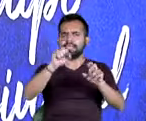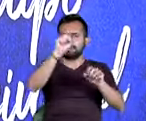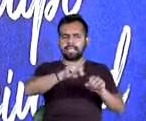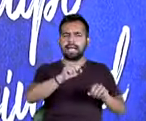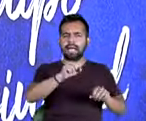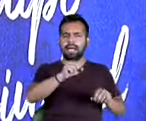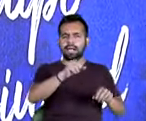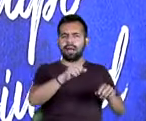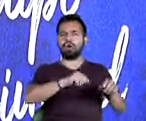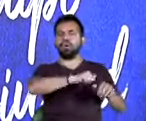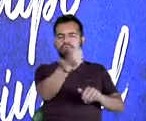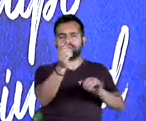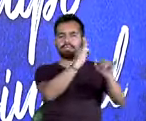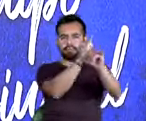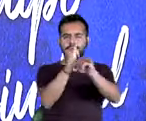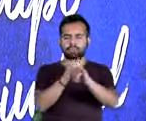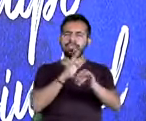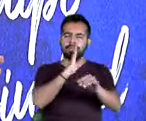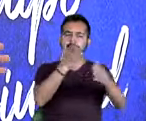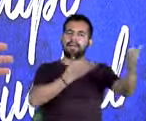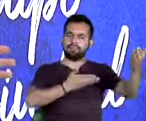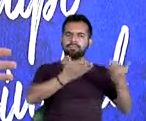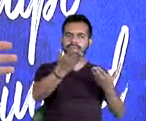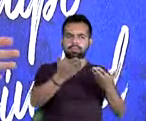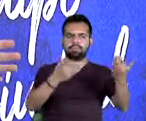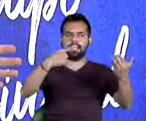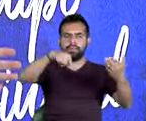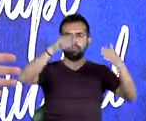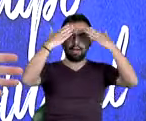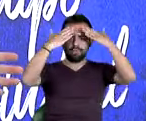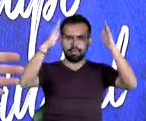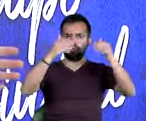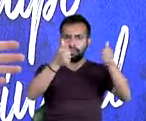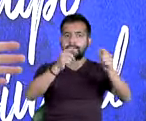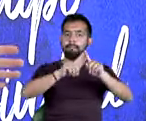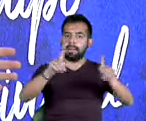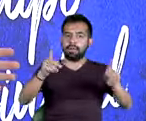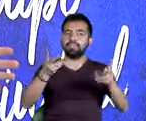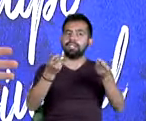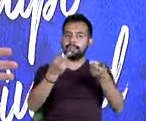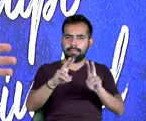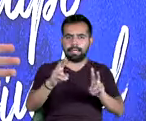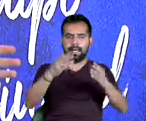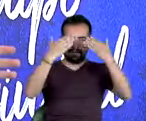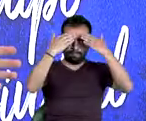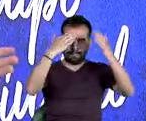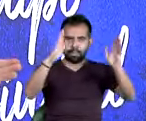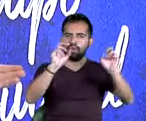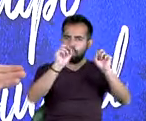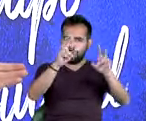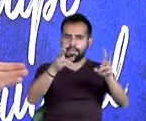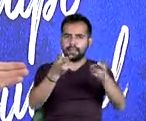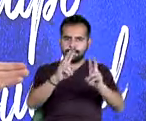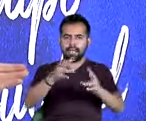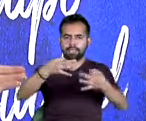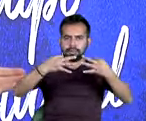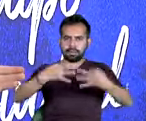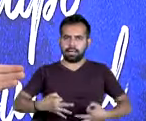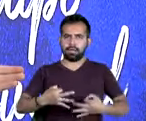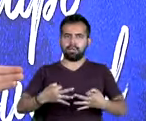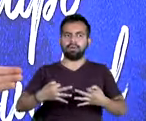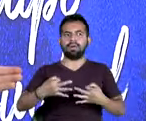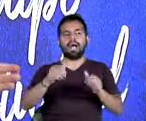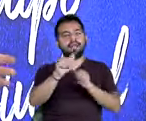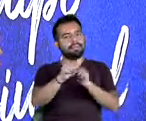las partes. Pero así como hay buena voluntad, también hay frontalidad, porque si no estamos y no están en condiciones de administrar el metro, tendremos que pasar ya